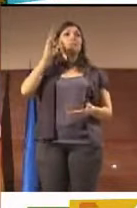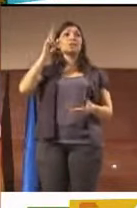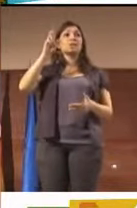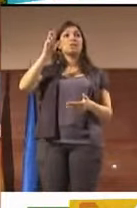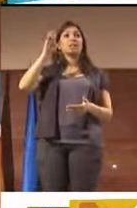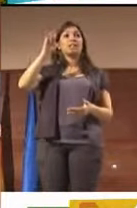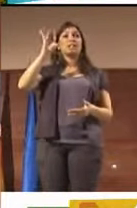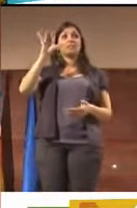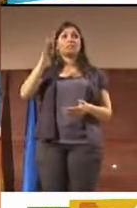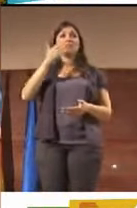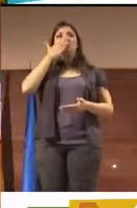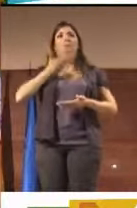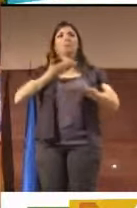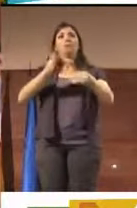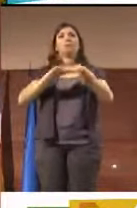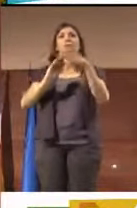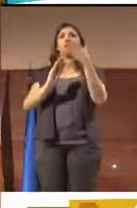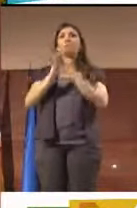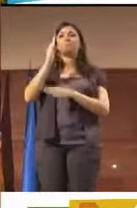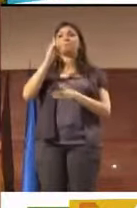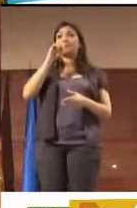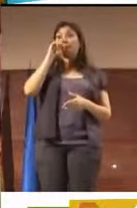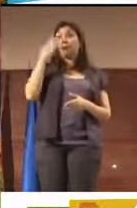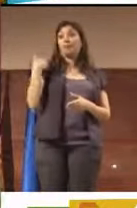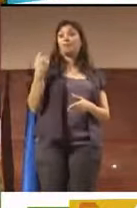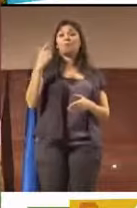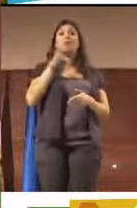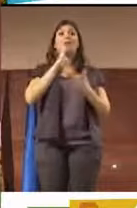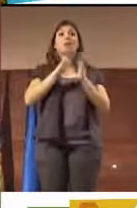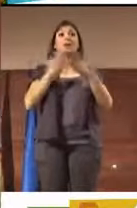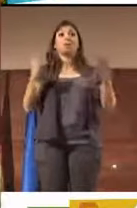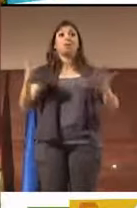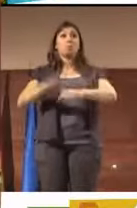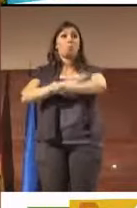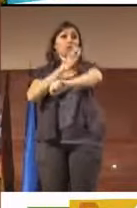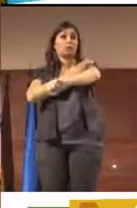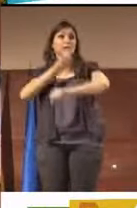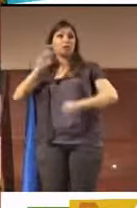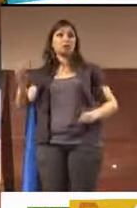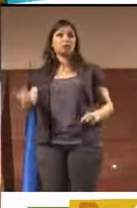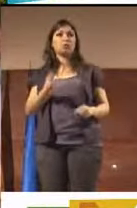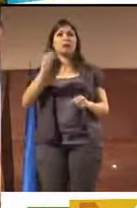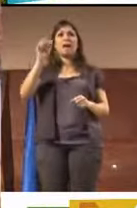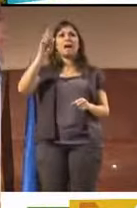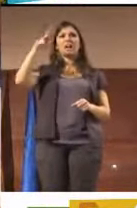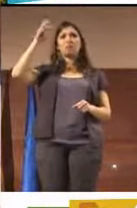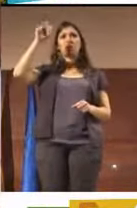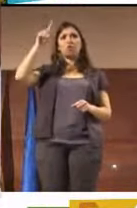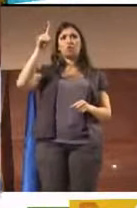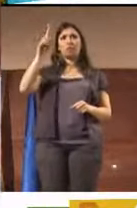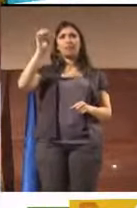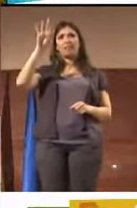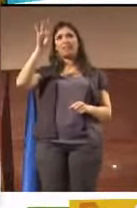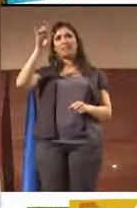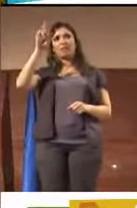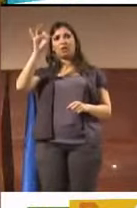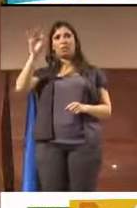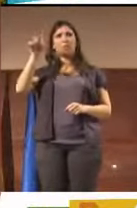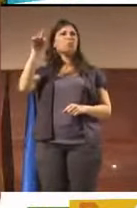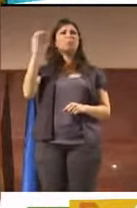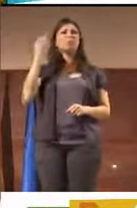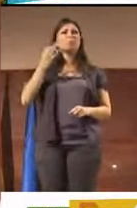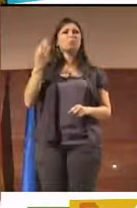de un producto que ha sido recientemente incorporado al catálogo ortoprotésico, que es Armón Hedero. Esta